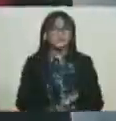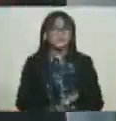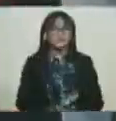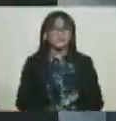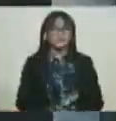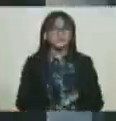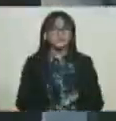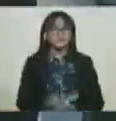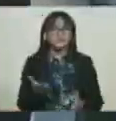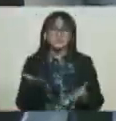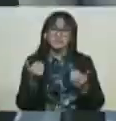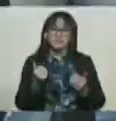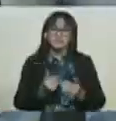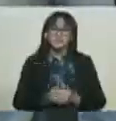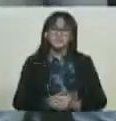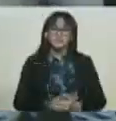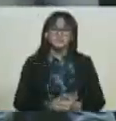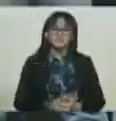y pedirle